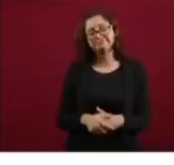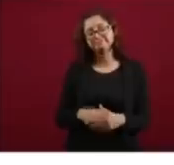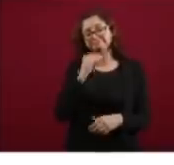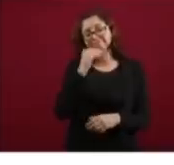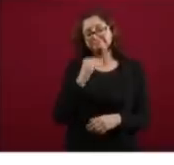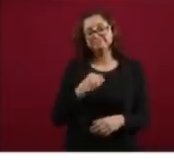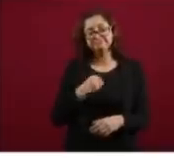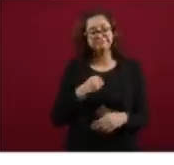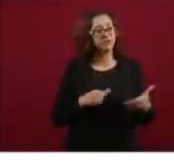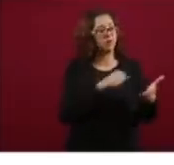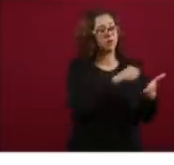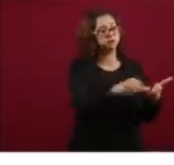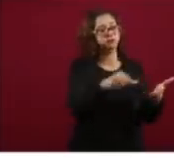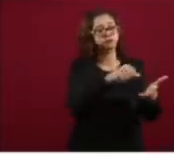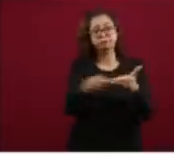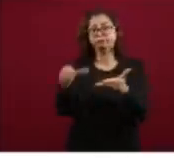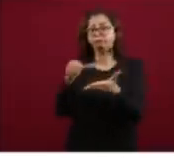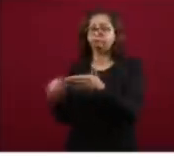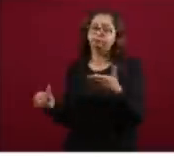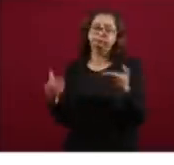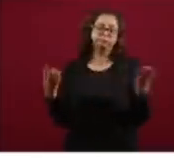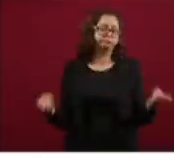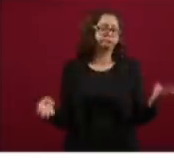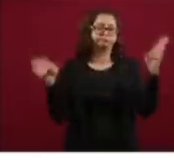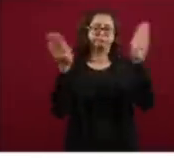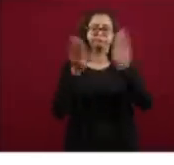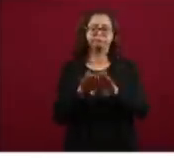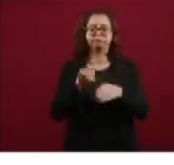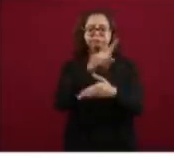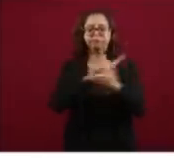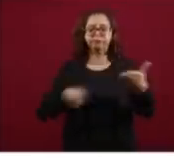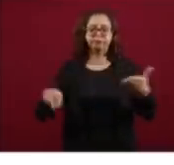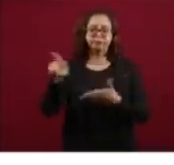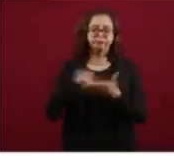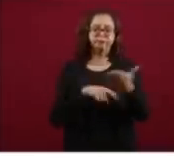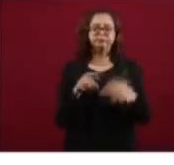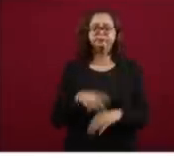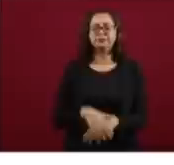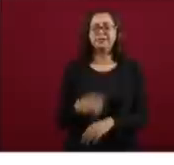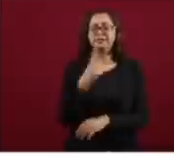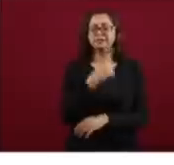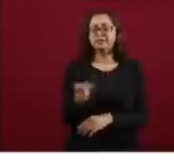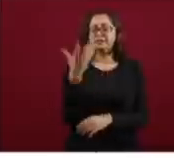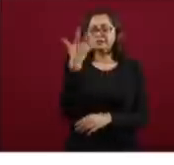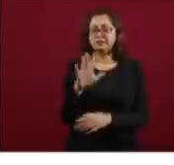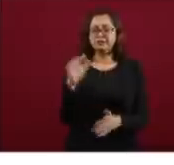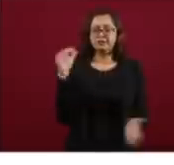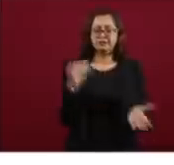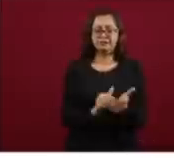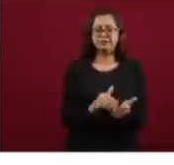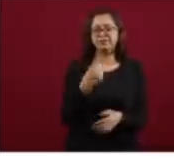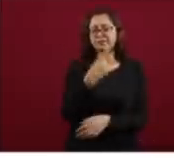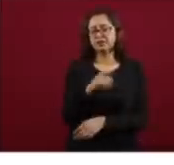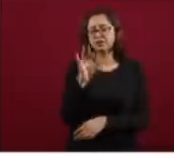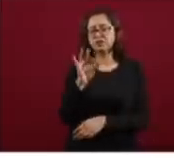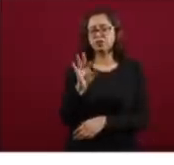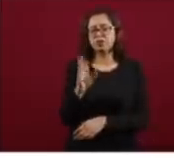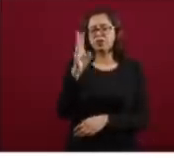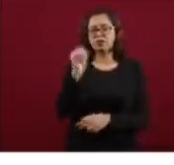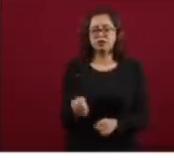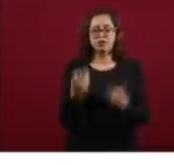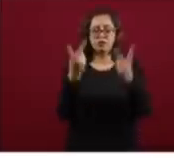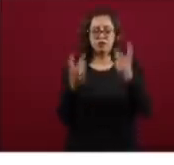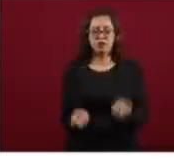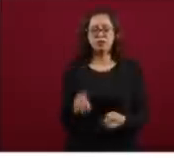gasolinera porque todas las bombas fueron inmovilizadas 110 mil 149 descargas en